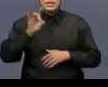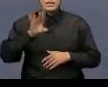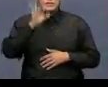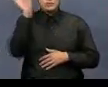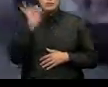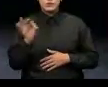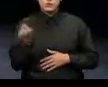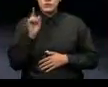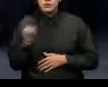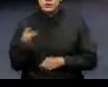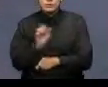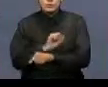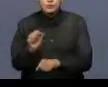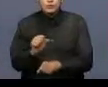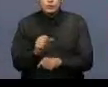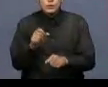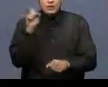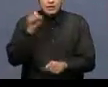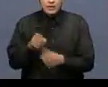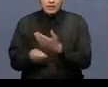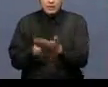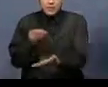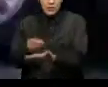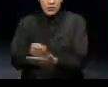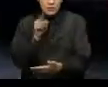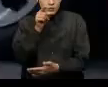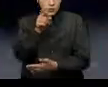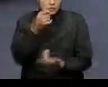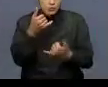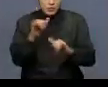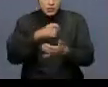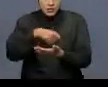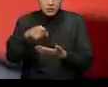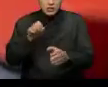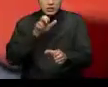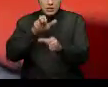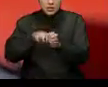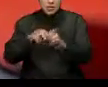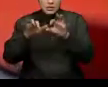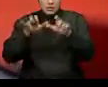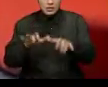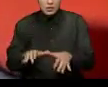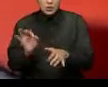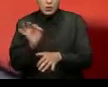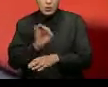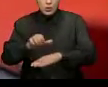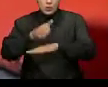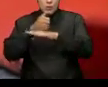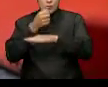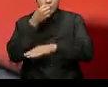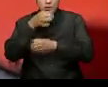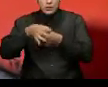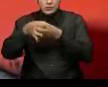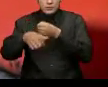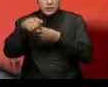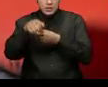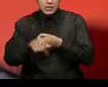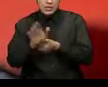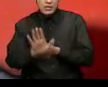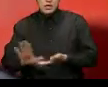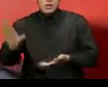motocicletas y vehículos deberán hacer este pago y quienes estén matriculados en la secretaría o dirección de tránsito de los municipios del departamento